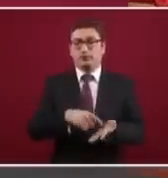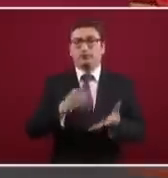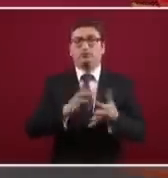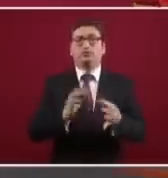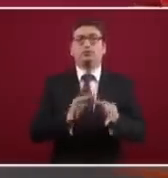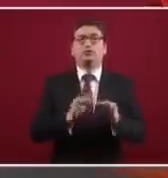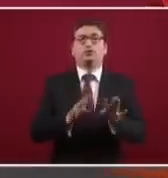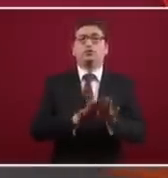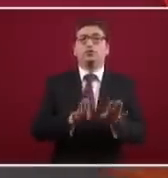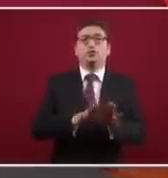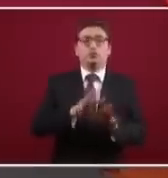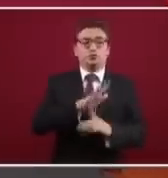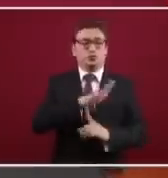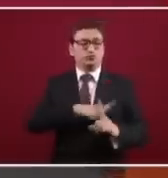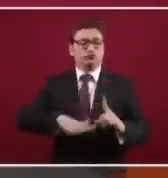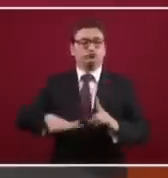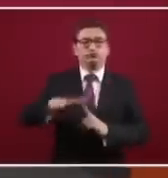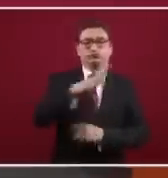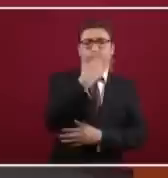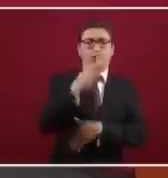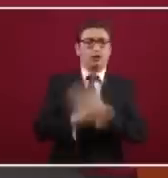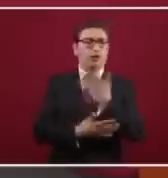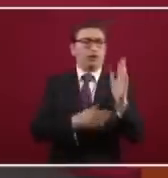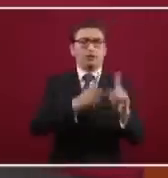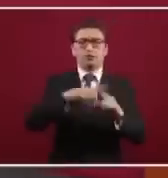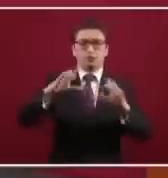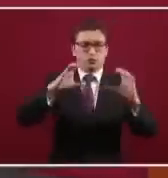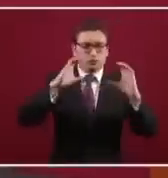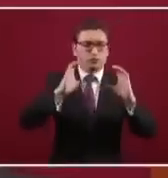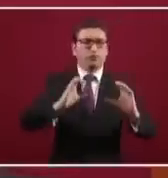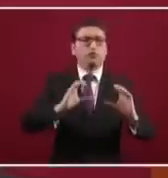el cuidado del medio ambiente.